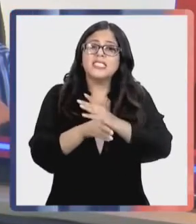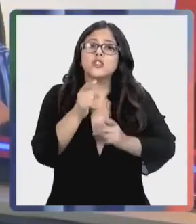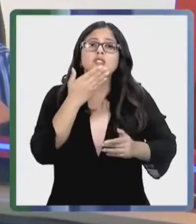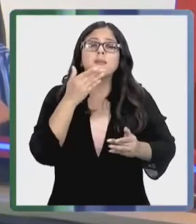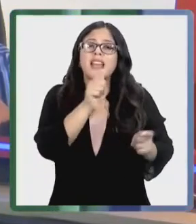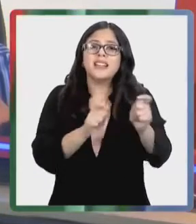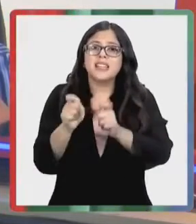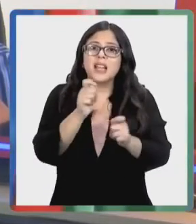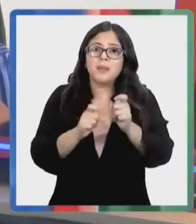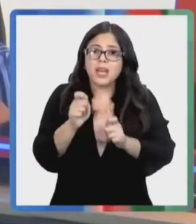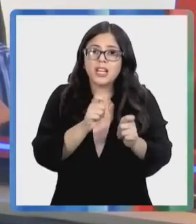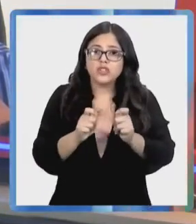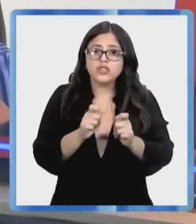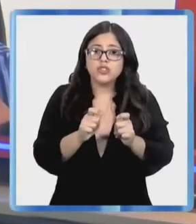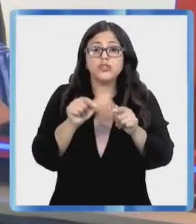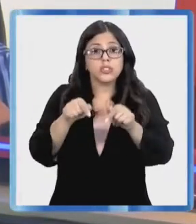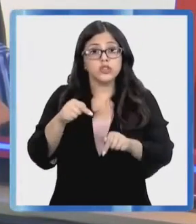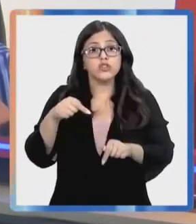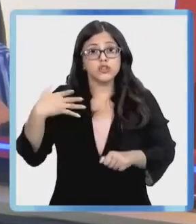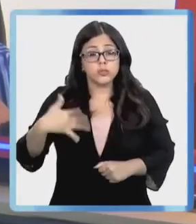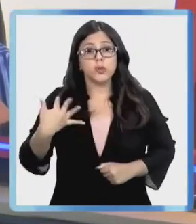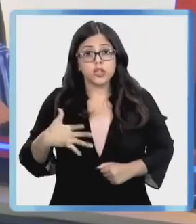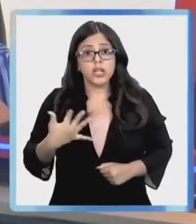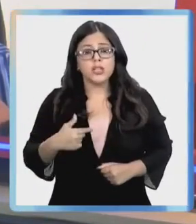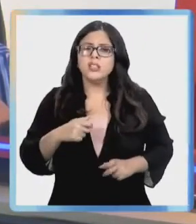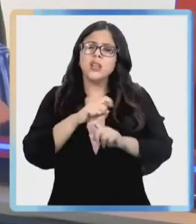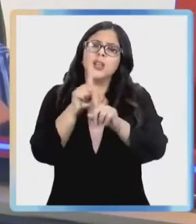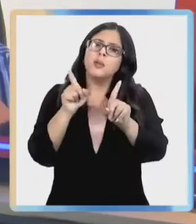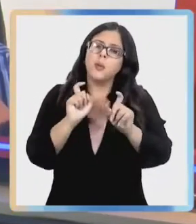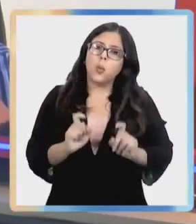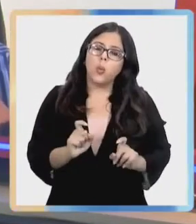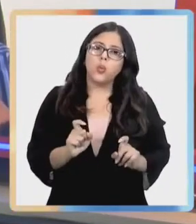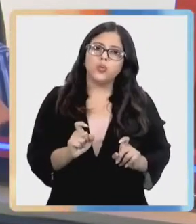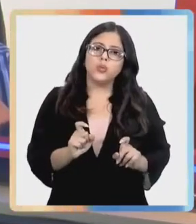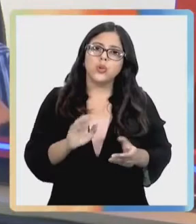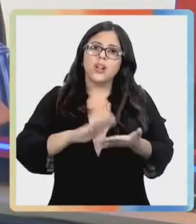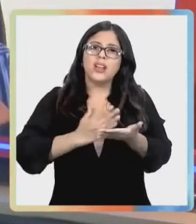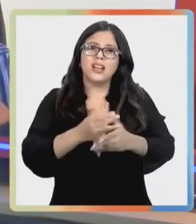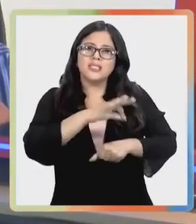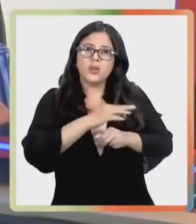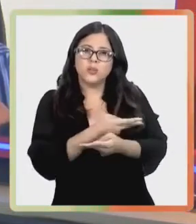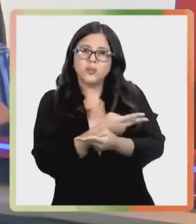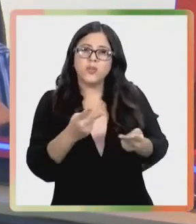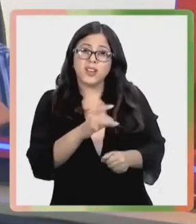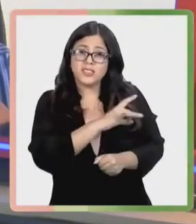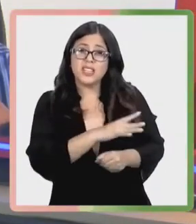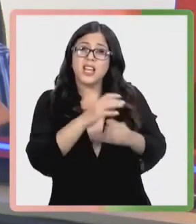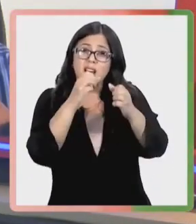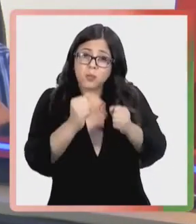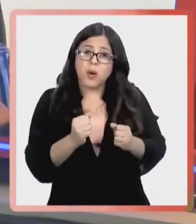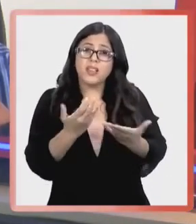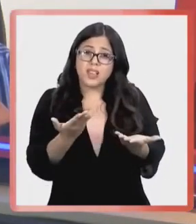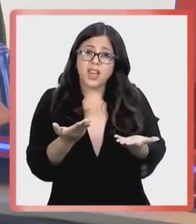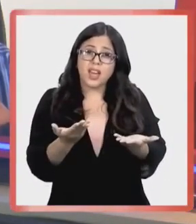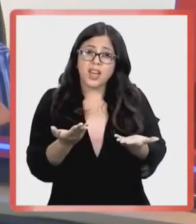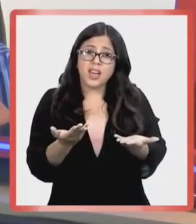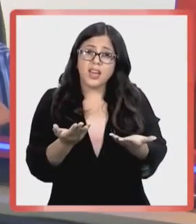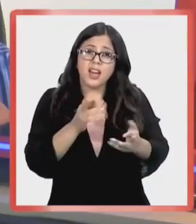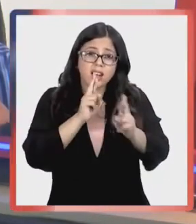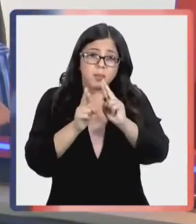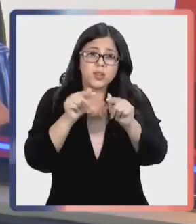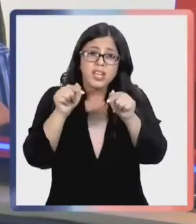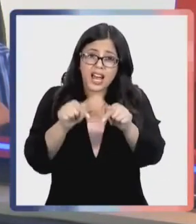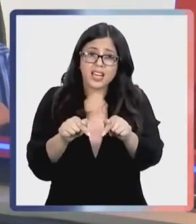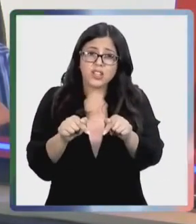a tratamientos y terapias, que esto es muy importante, ¿eh? Yo me pregunto, ¿la salud pública chilena está en condiciones de responder a este nivel